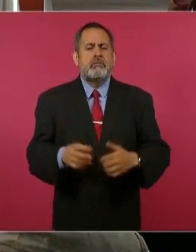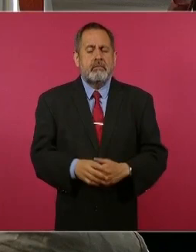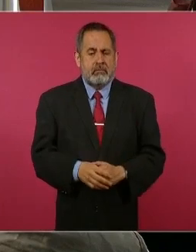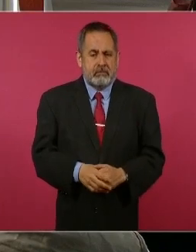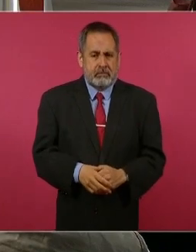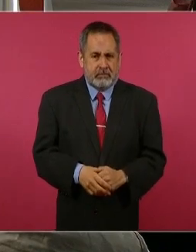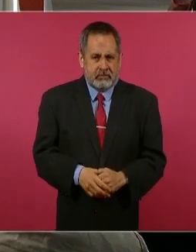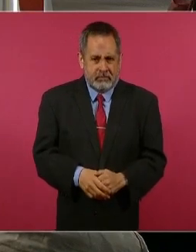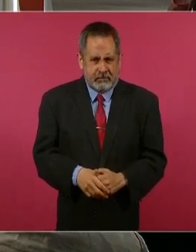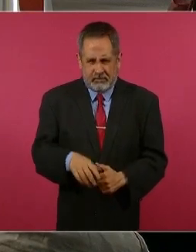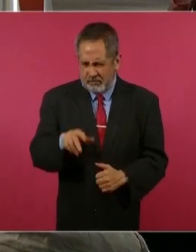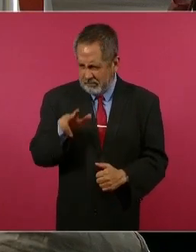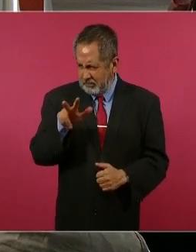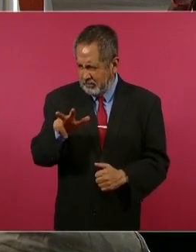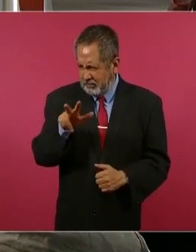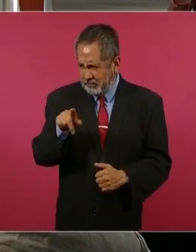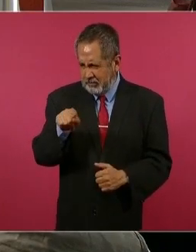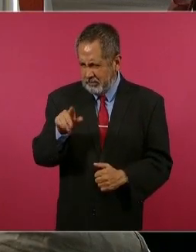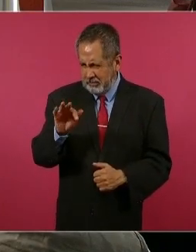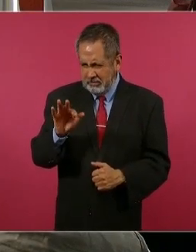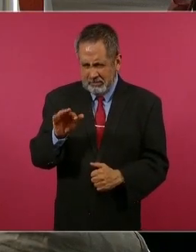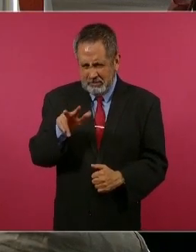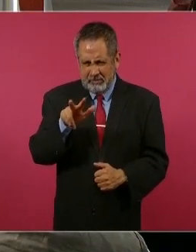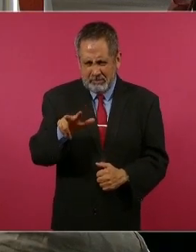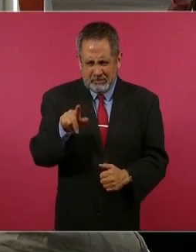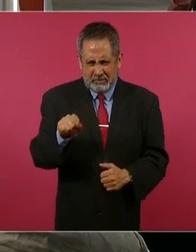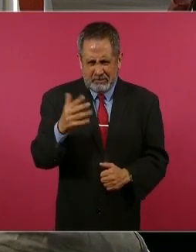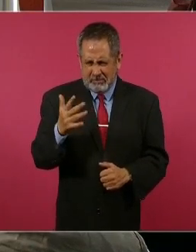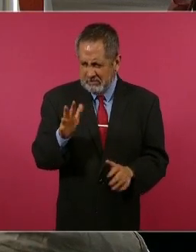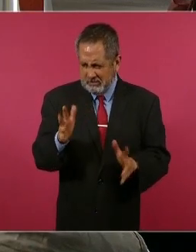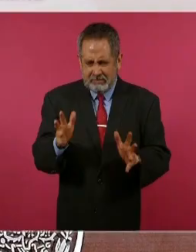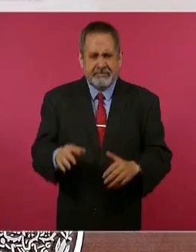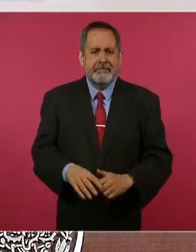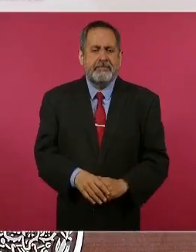Debe estar como 18.40, 18.50,